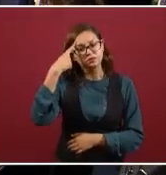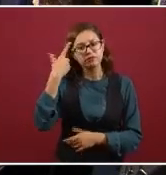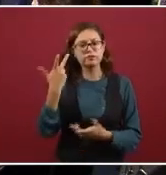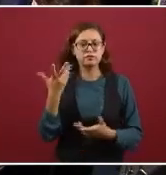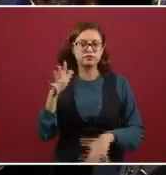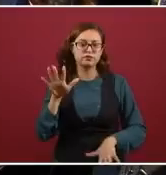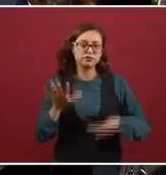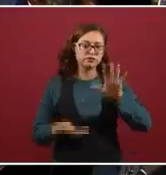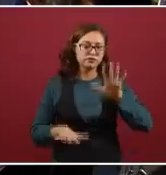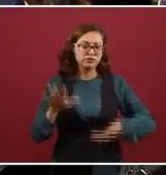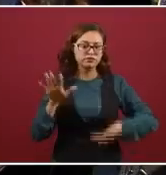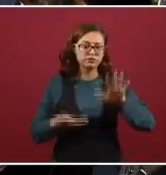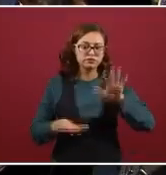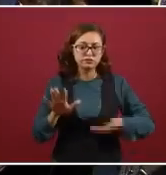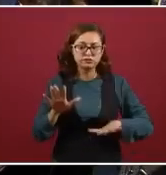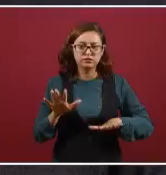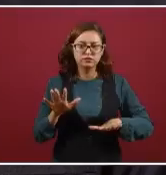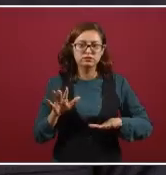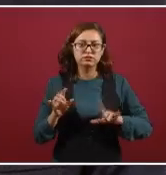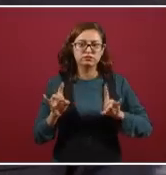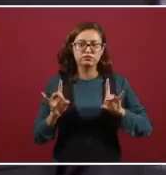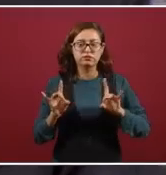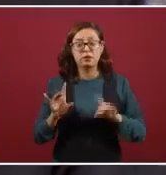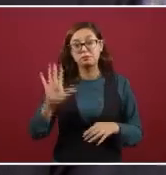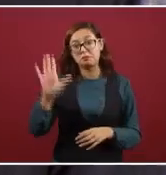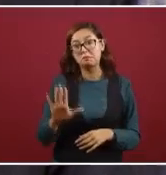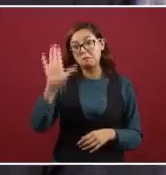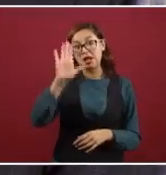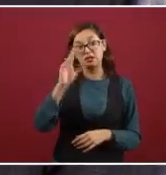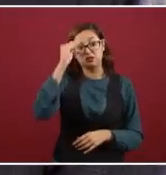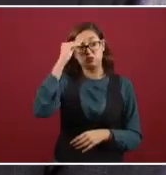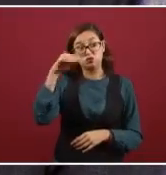se produce una especie de amnesia.